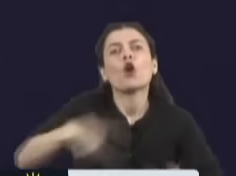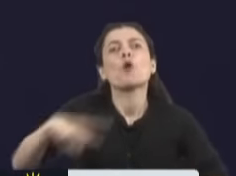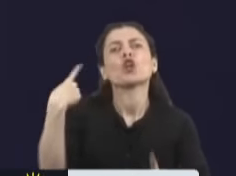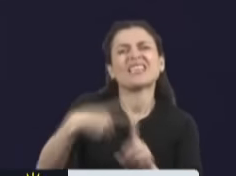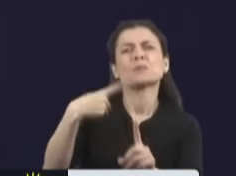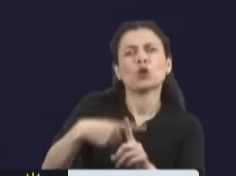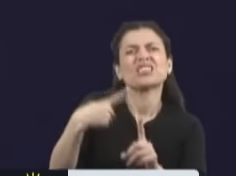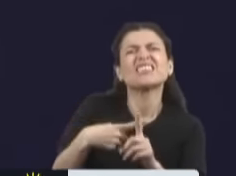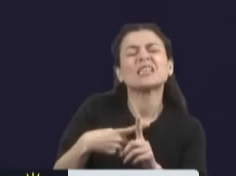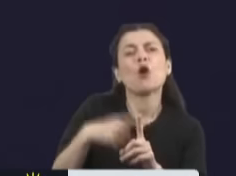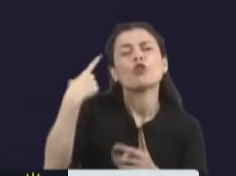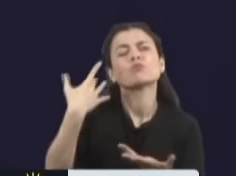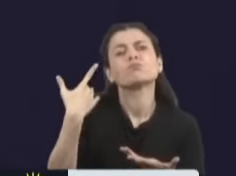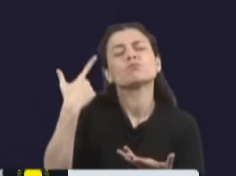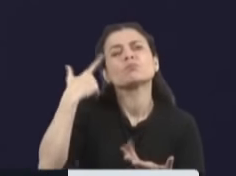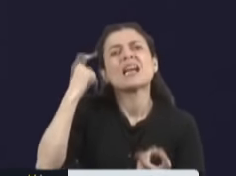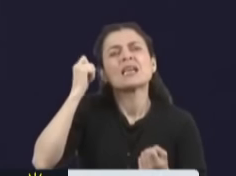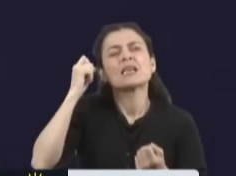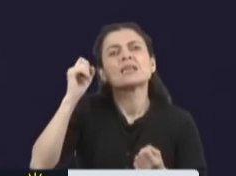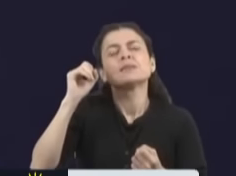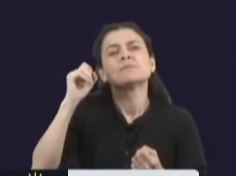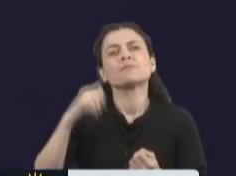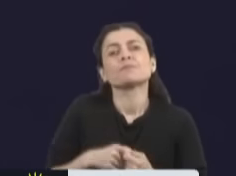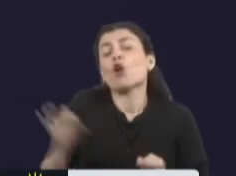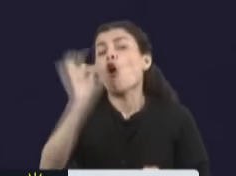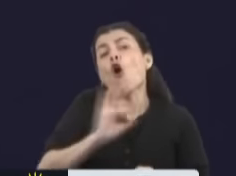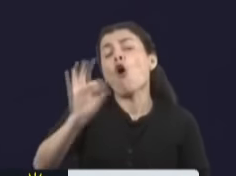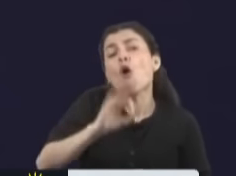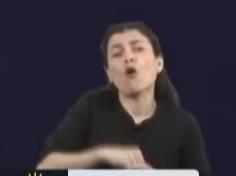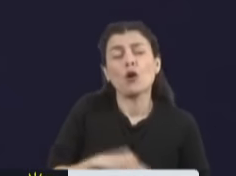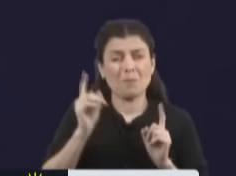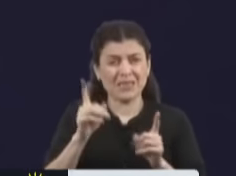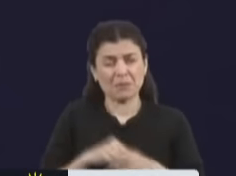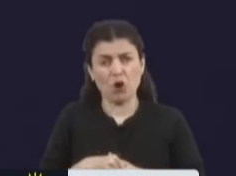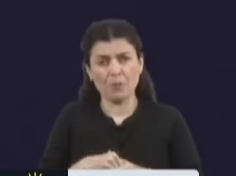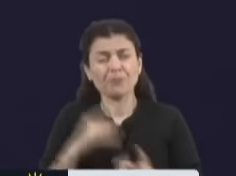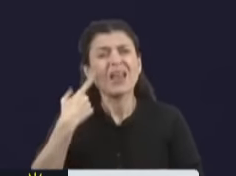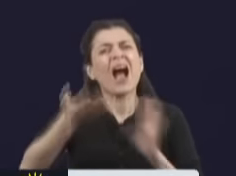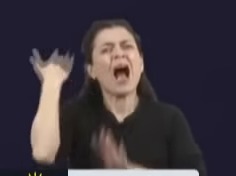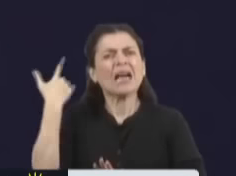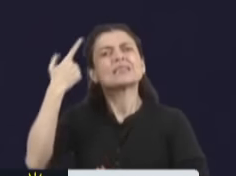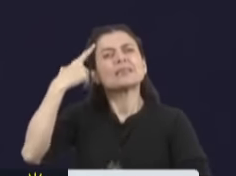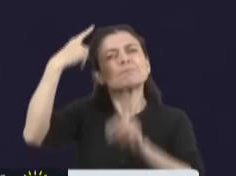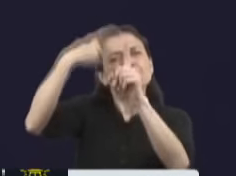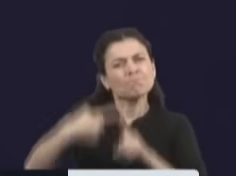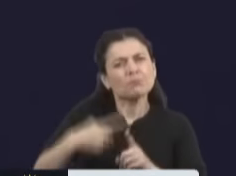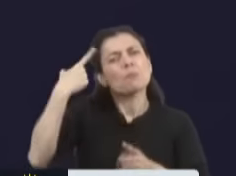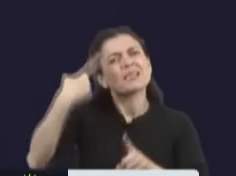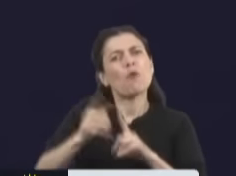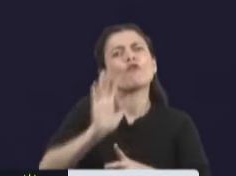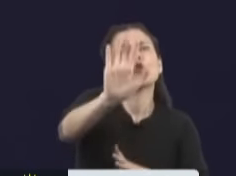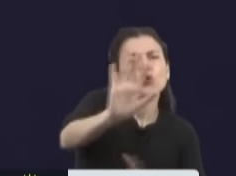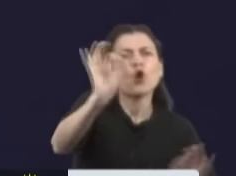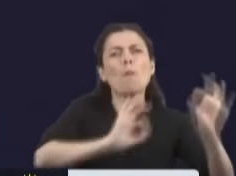y distinta o diferente o con otra contundencia que la que tuvo o la expectativa que se tenía en otros momentos donde se han